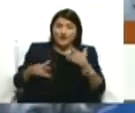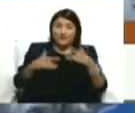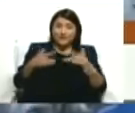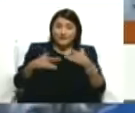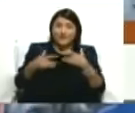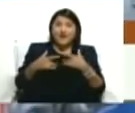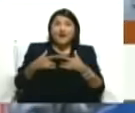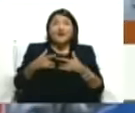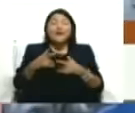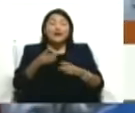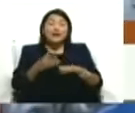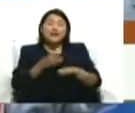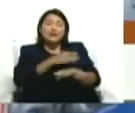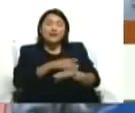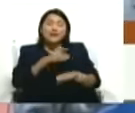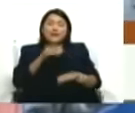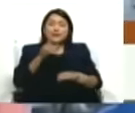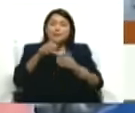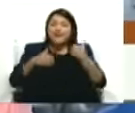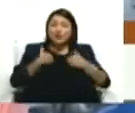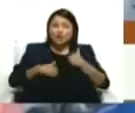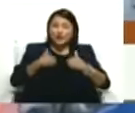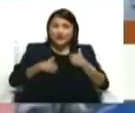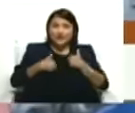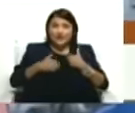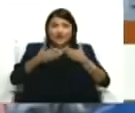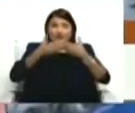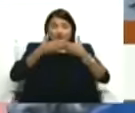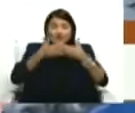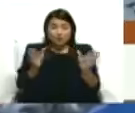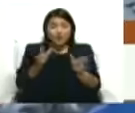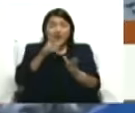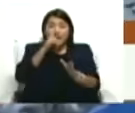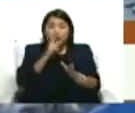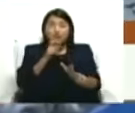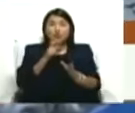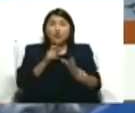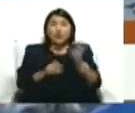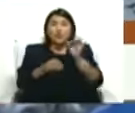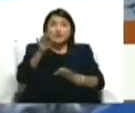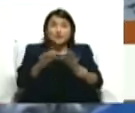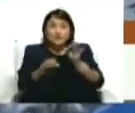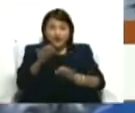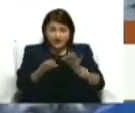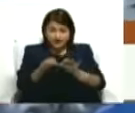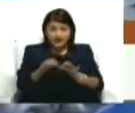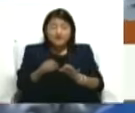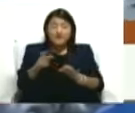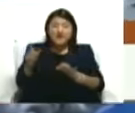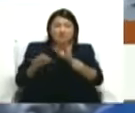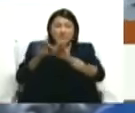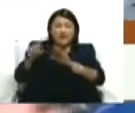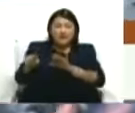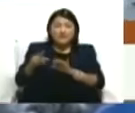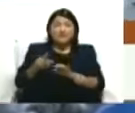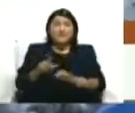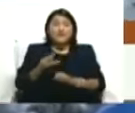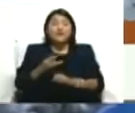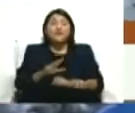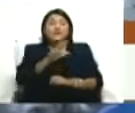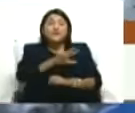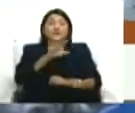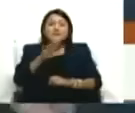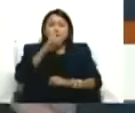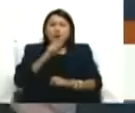judicial, él decía que son 25 años de agresión contra Venezuela en todas